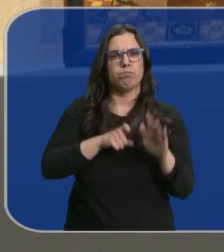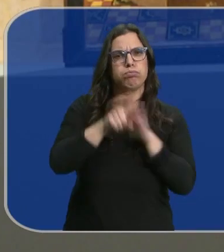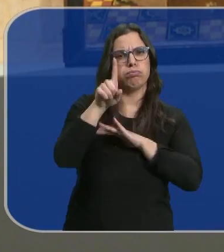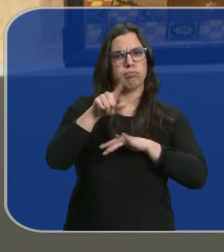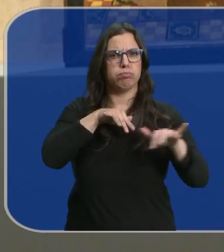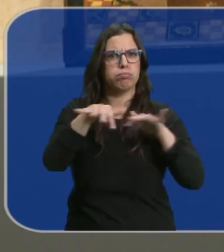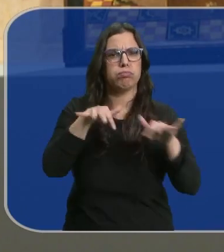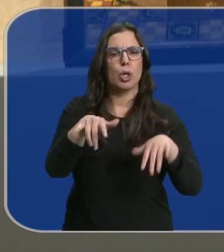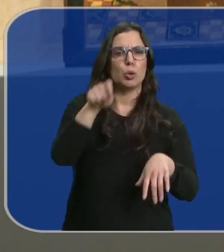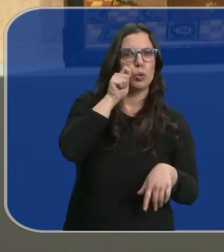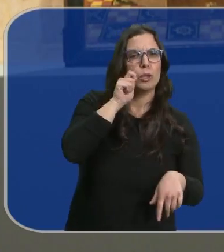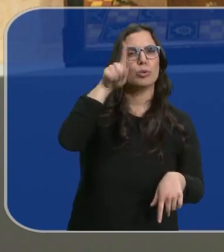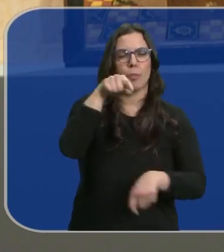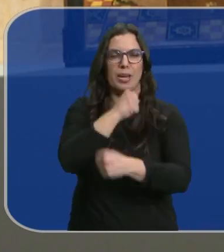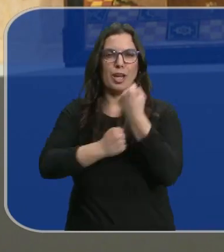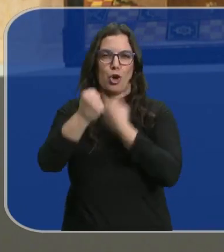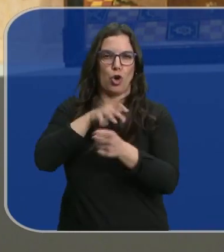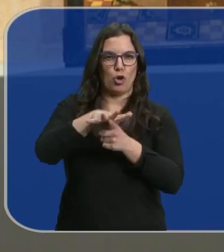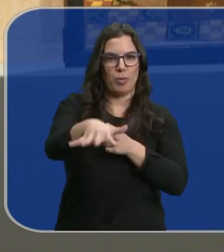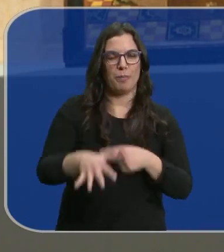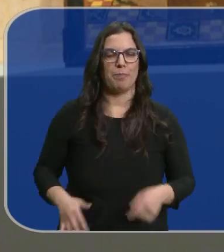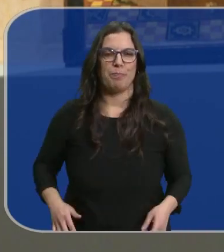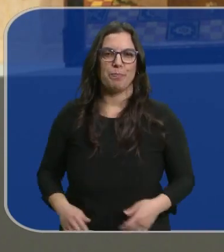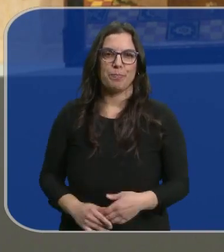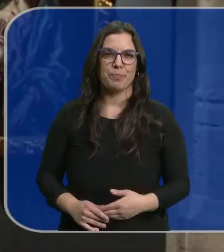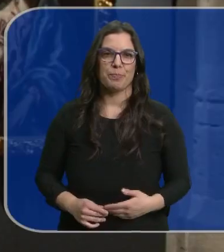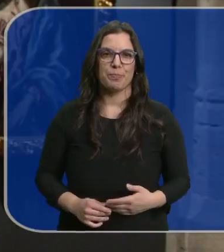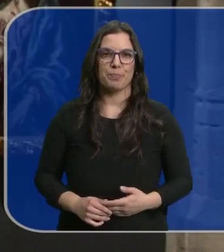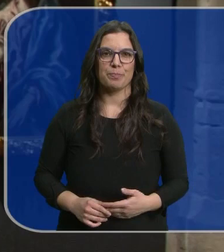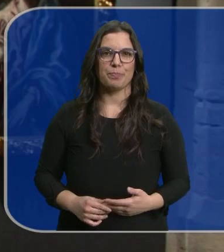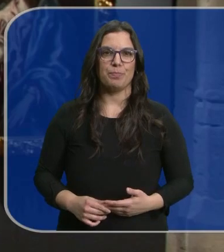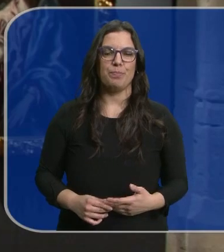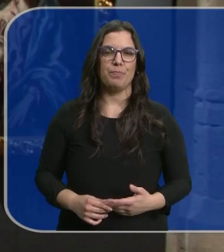revulsivo, no solo turístico, sino también económico para la ciudad.